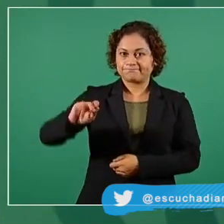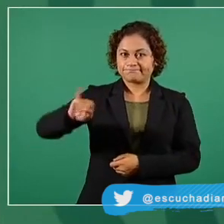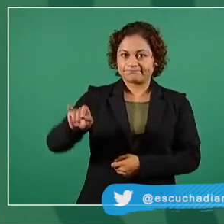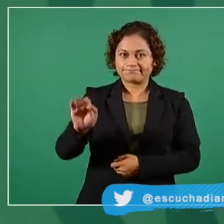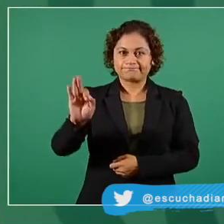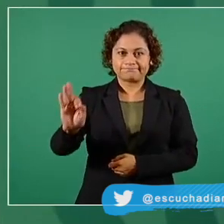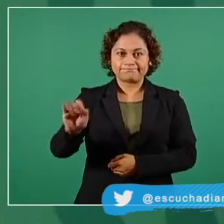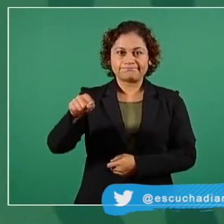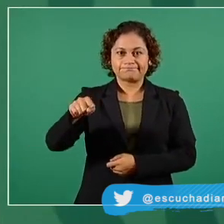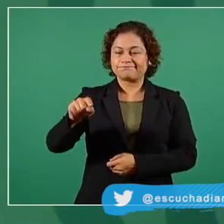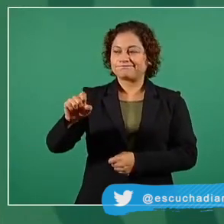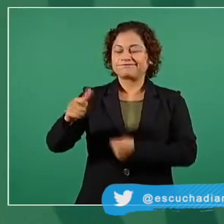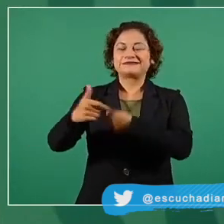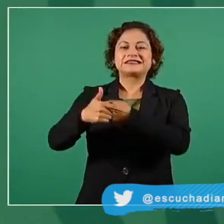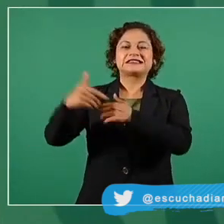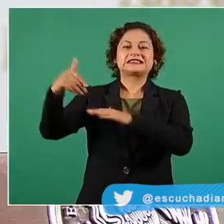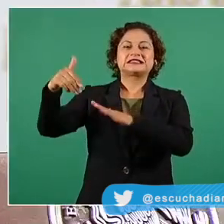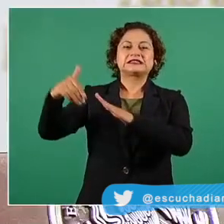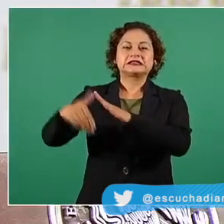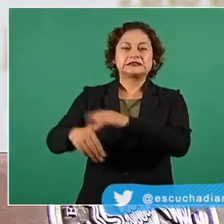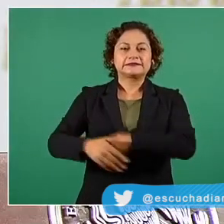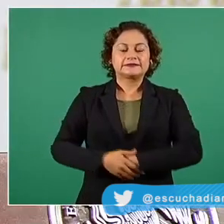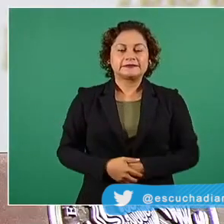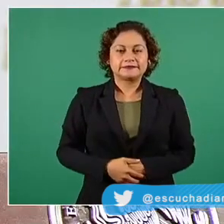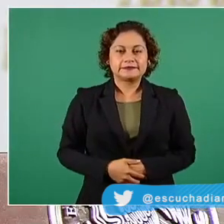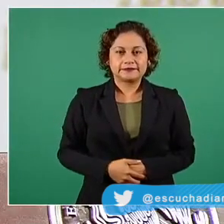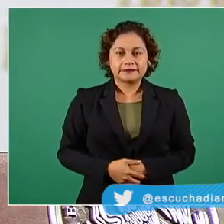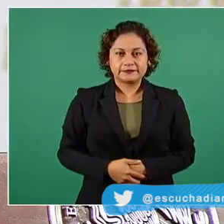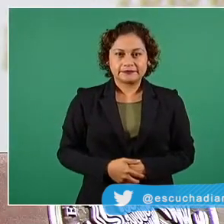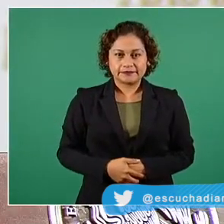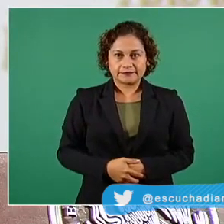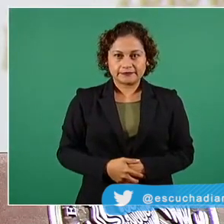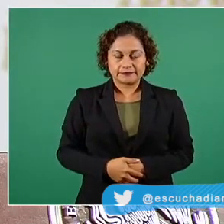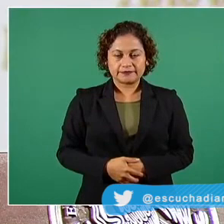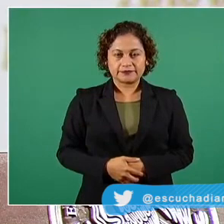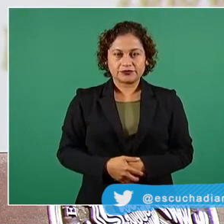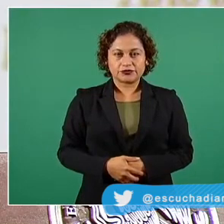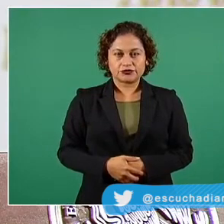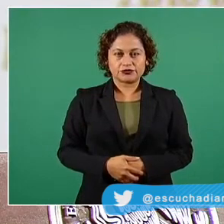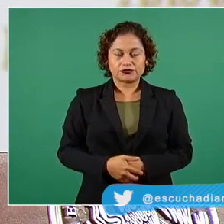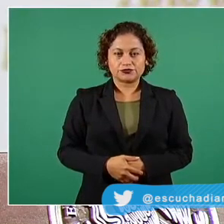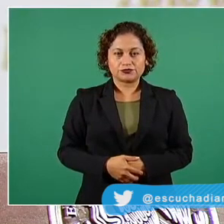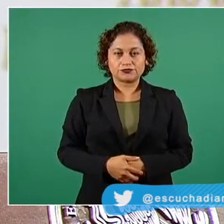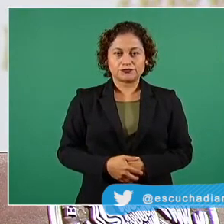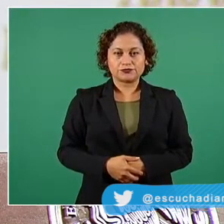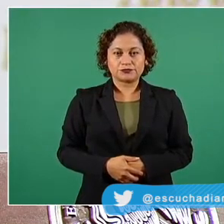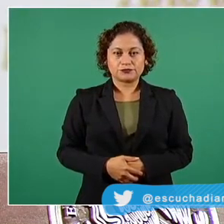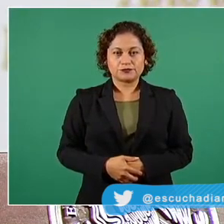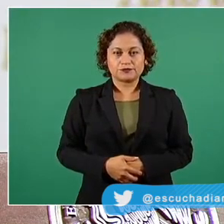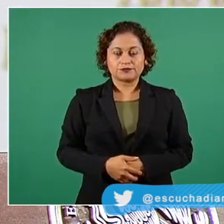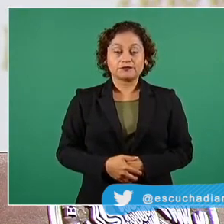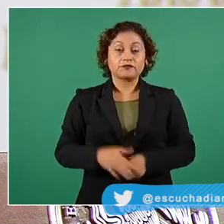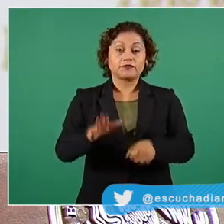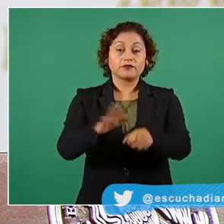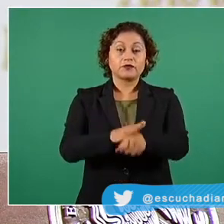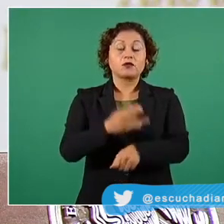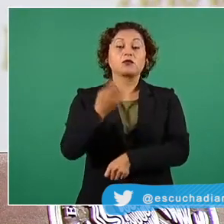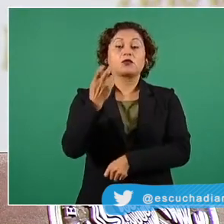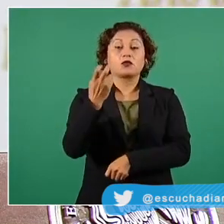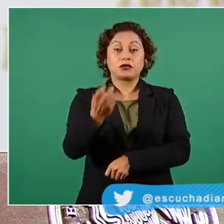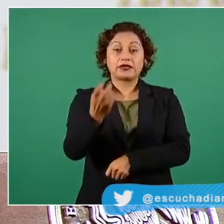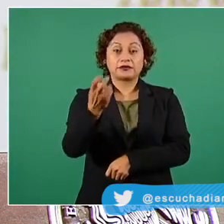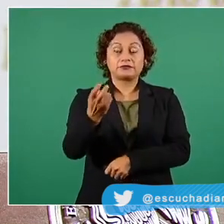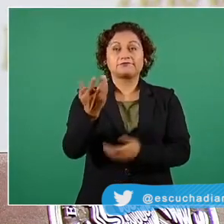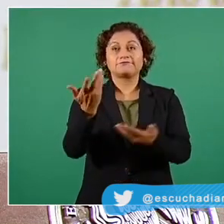está contemplada en la Constitución y se llevará a la práctica como parte de la construcción de una democracia participativa.